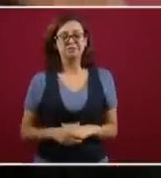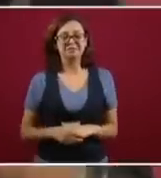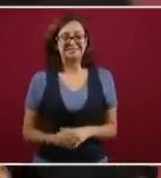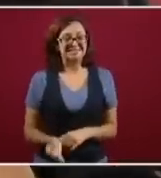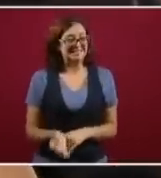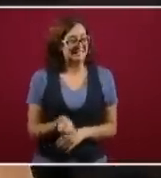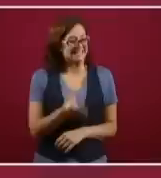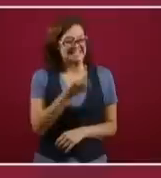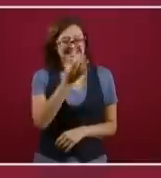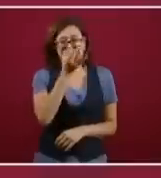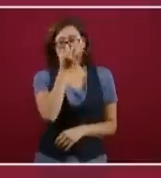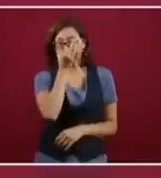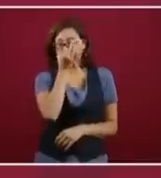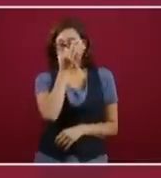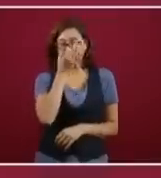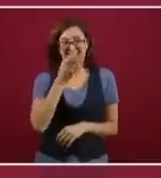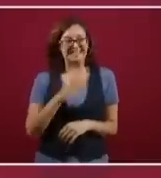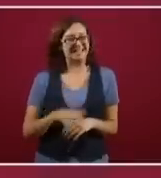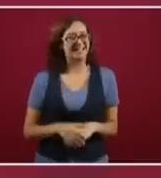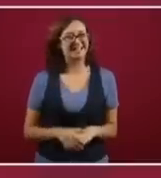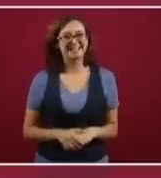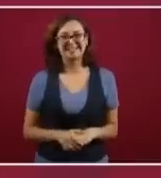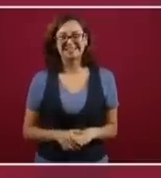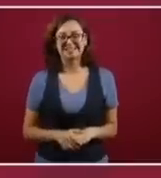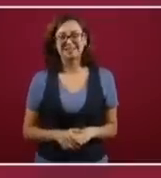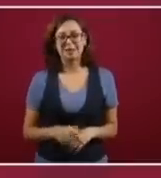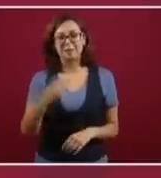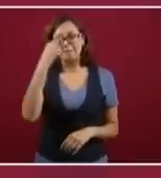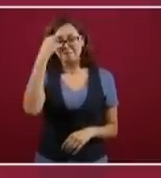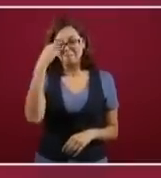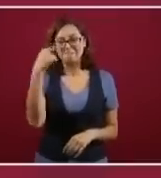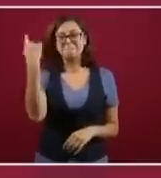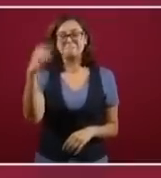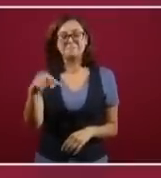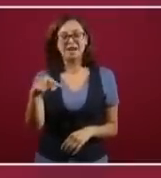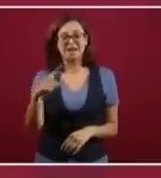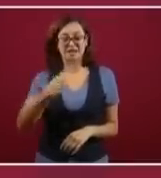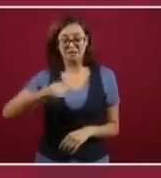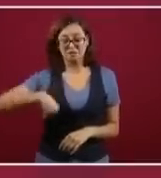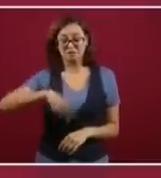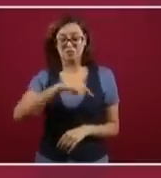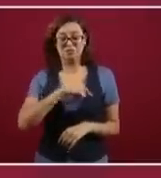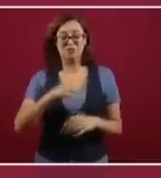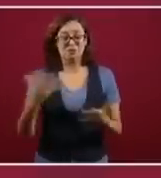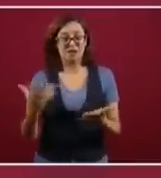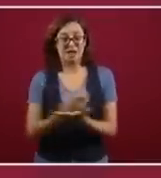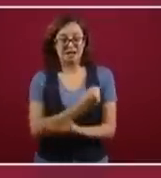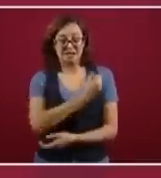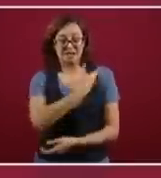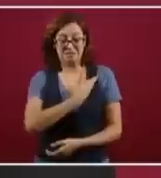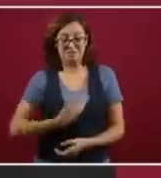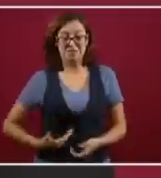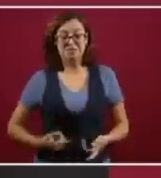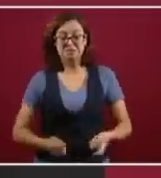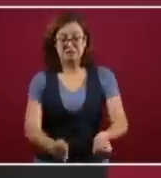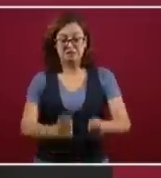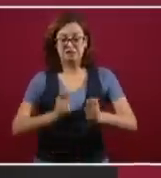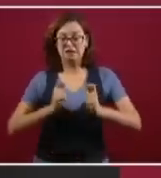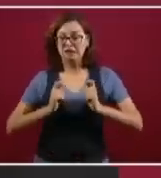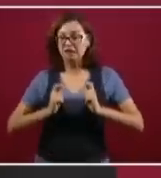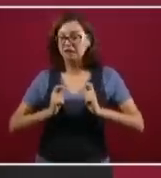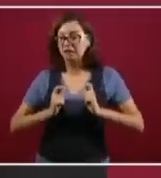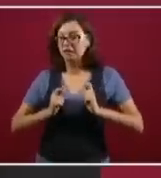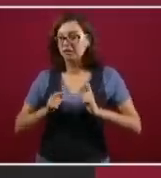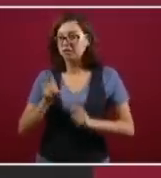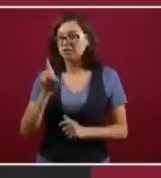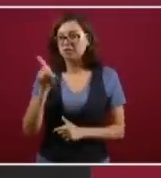para que al llegar no pudiéramos tener nada que